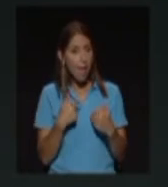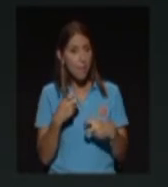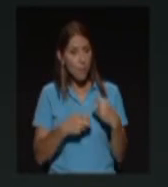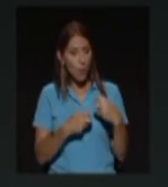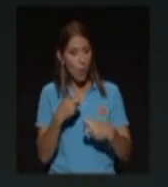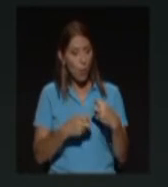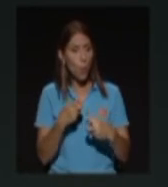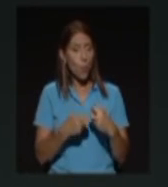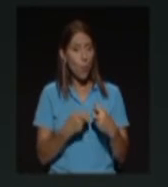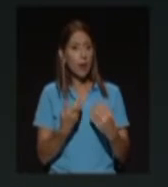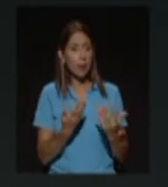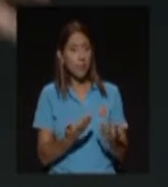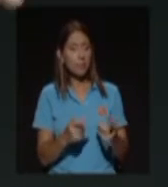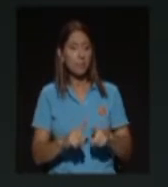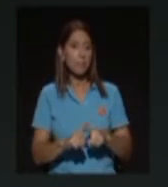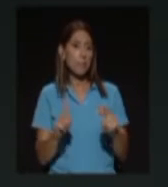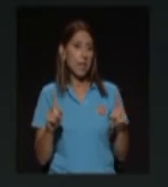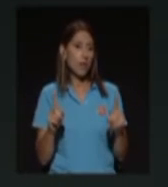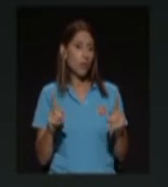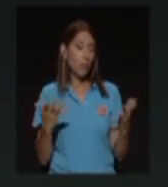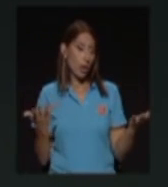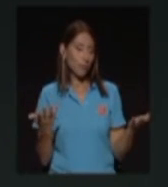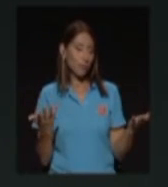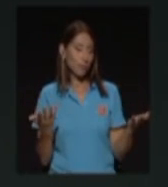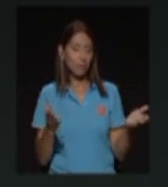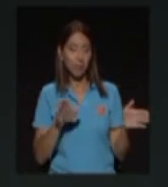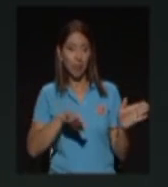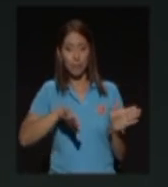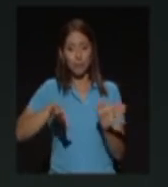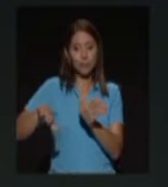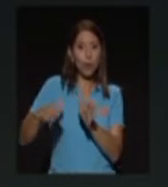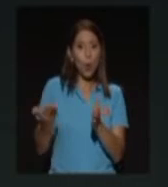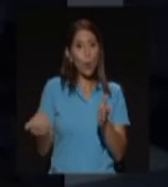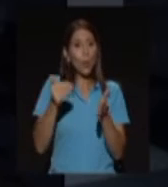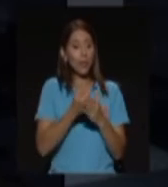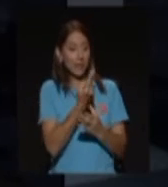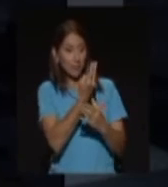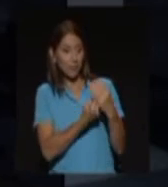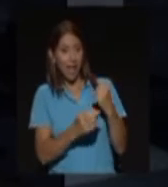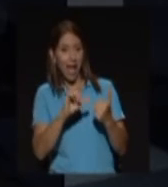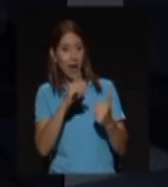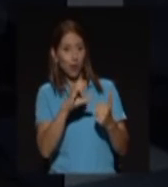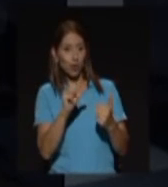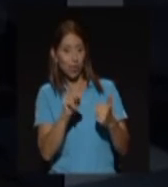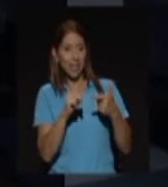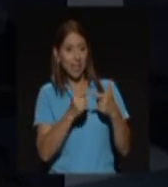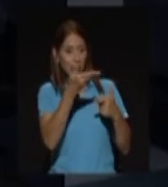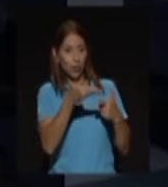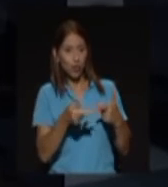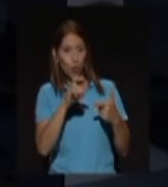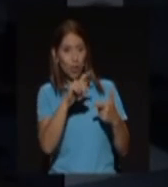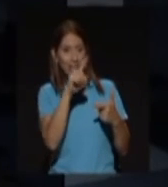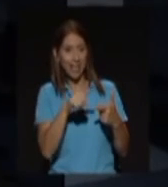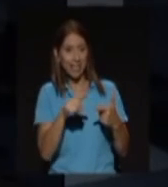problemas. Pero bueno, regresemos a Gosín y Rodríguez. Muy bien. Nada más una